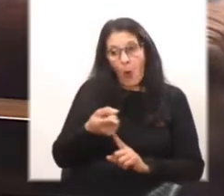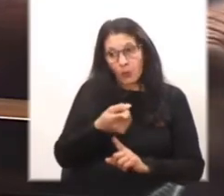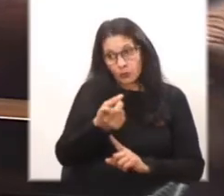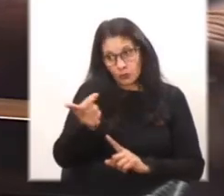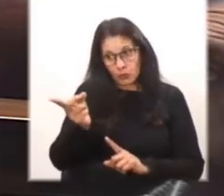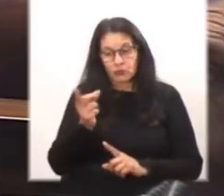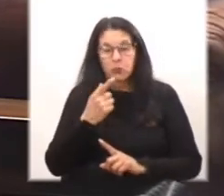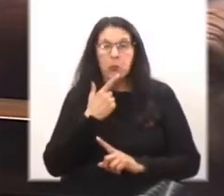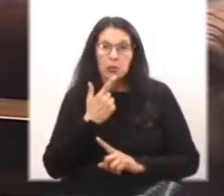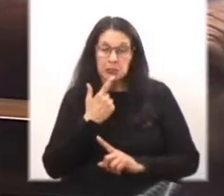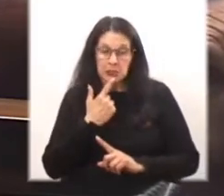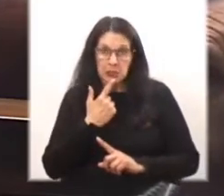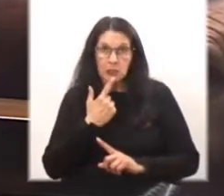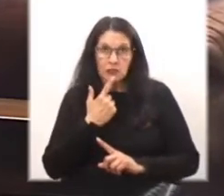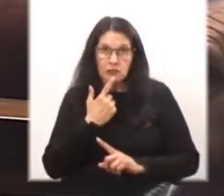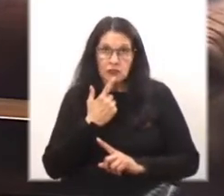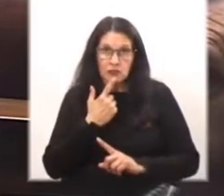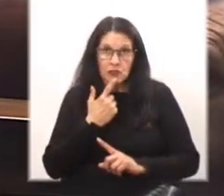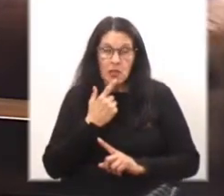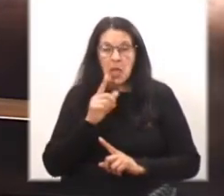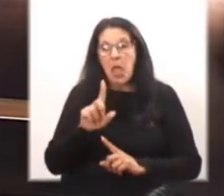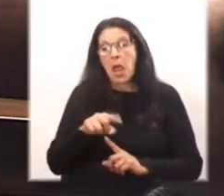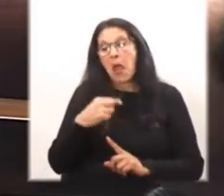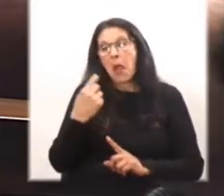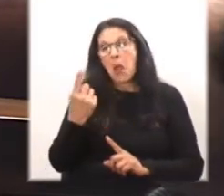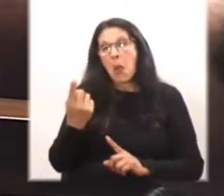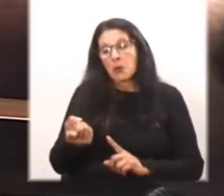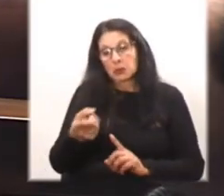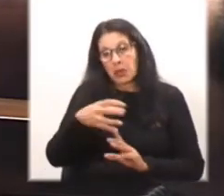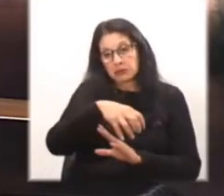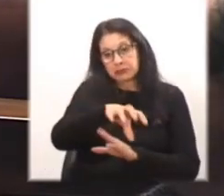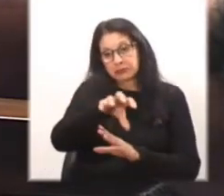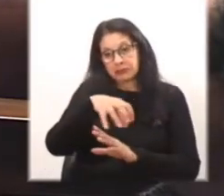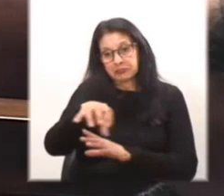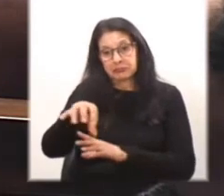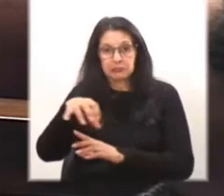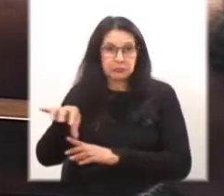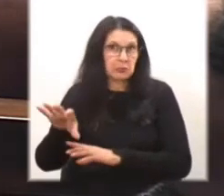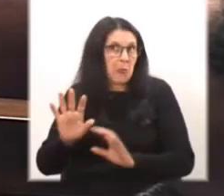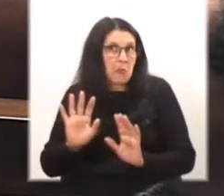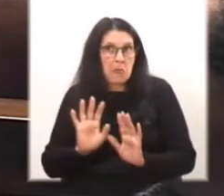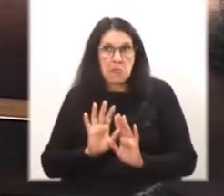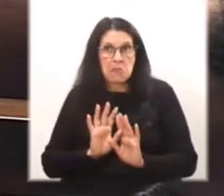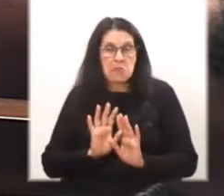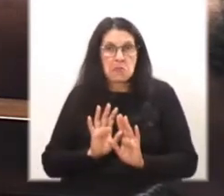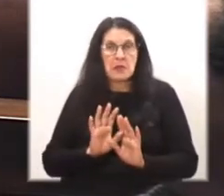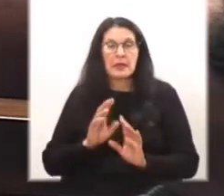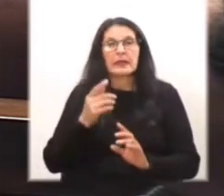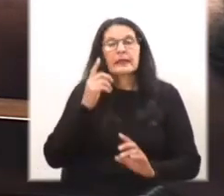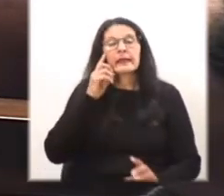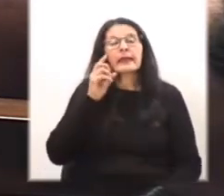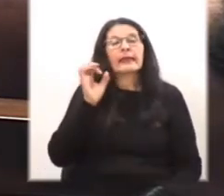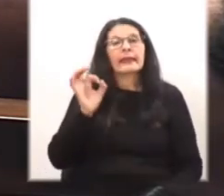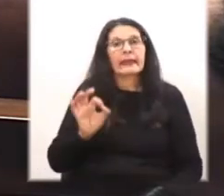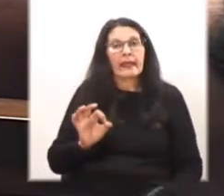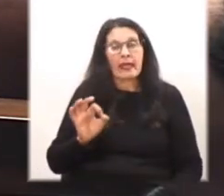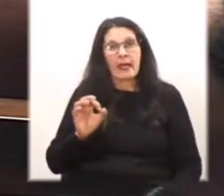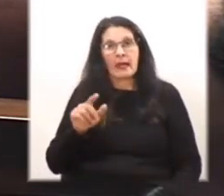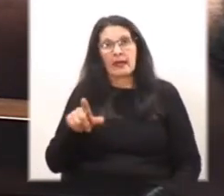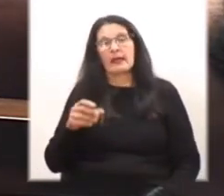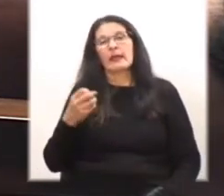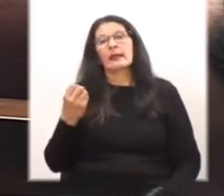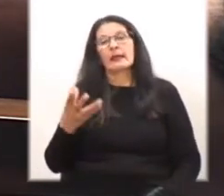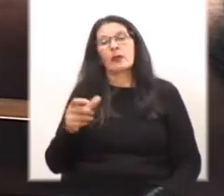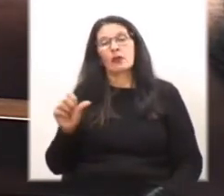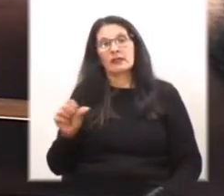militantes políticos en otras tiendas partidarias que crean que lo que se